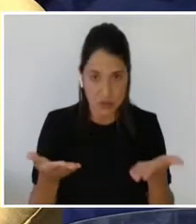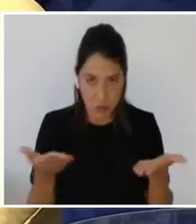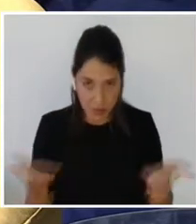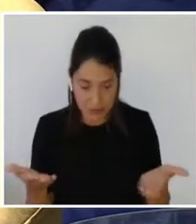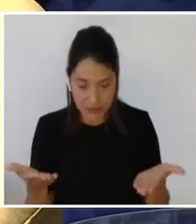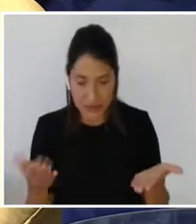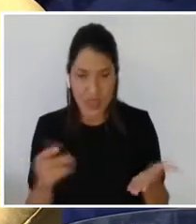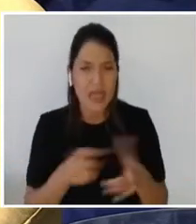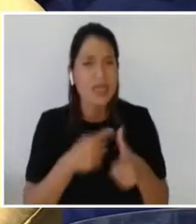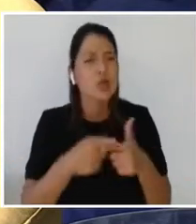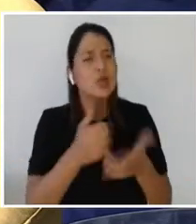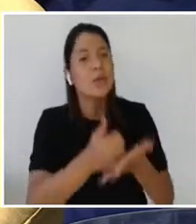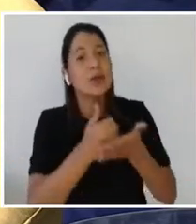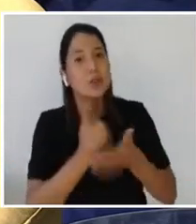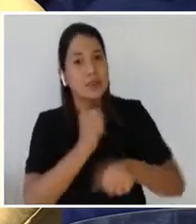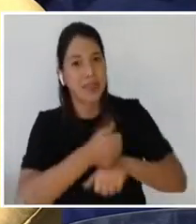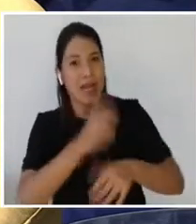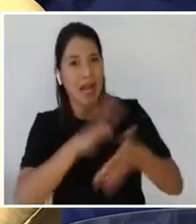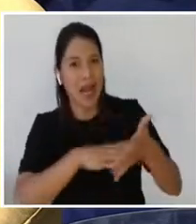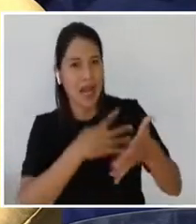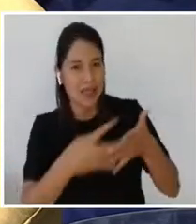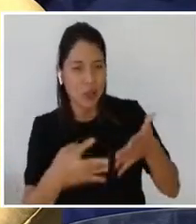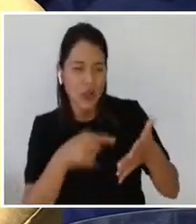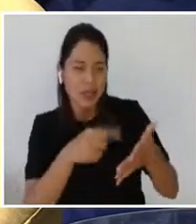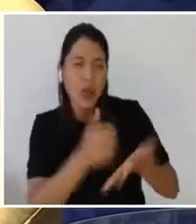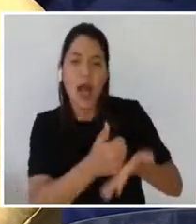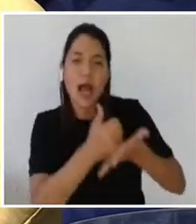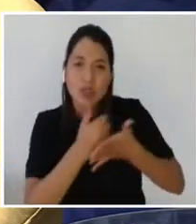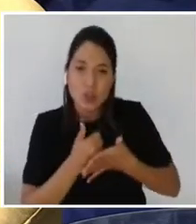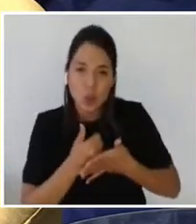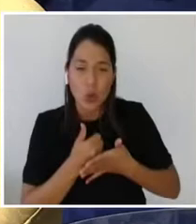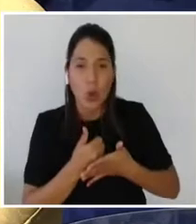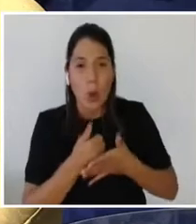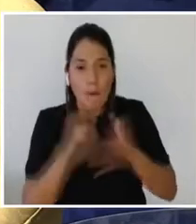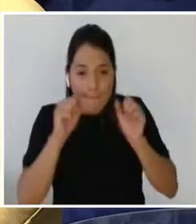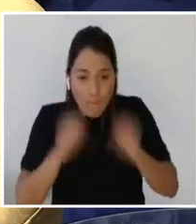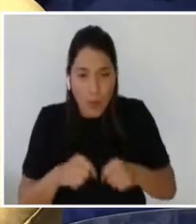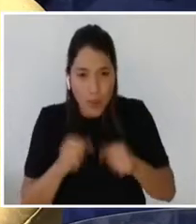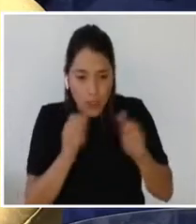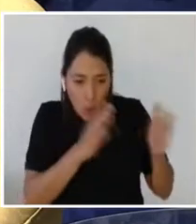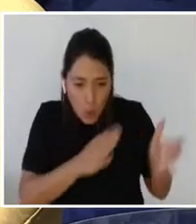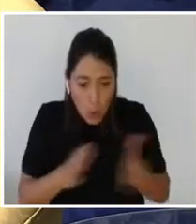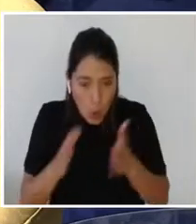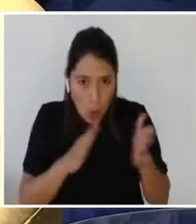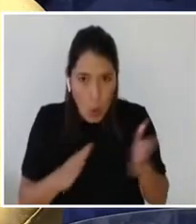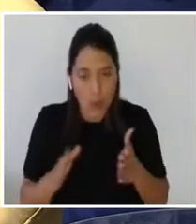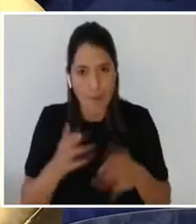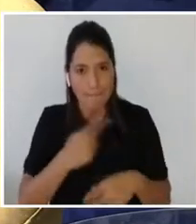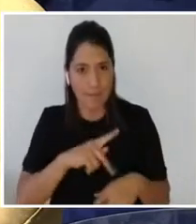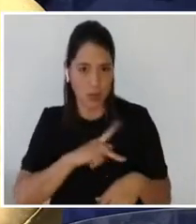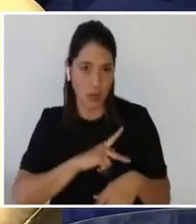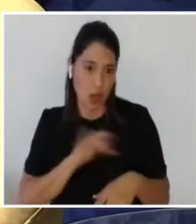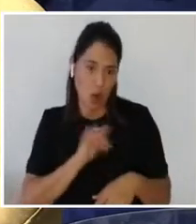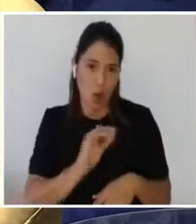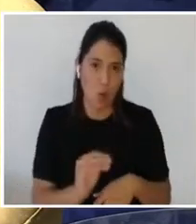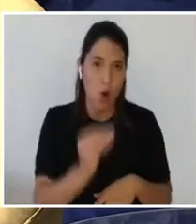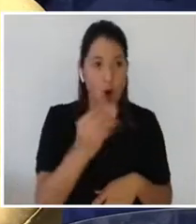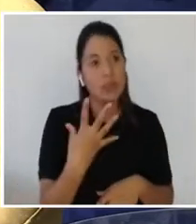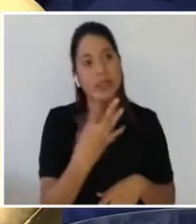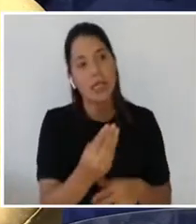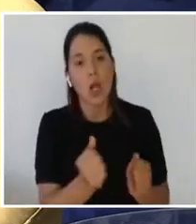un calendario, que eso me ha ayudado mucho a mantener mis cosas personales, ¿verdad? Como jovencita, salidas con mis amigas, porque